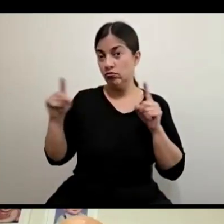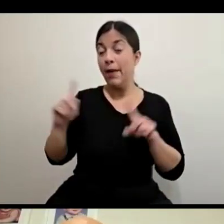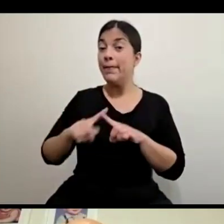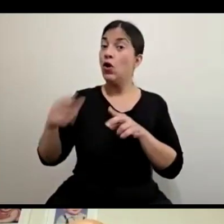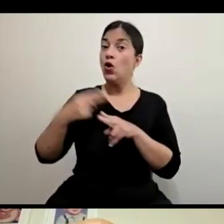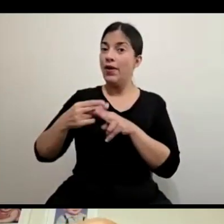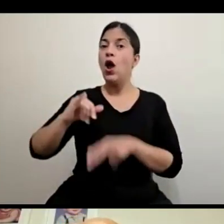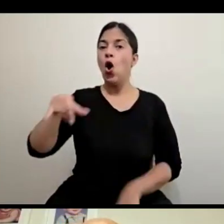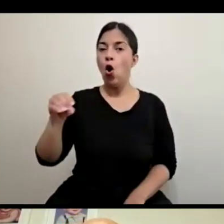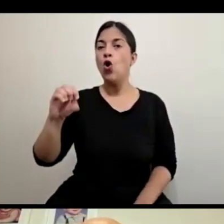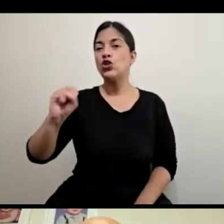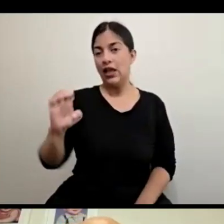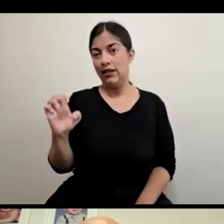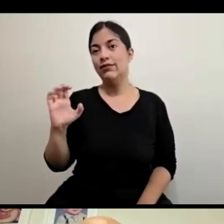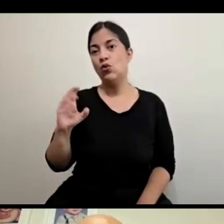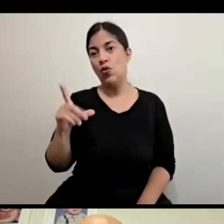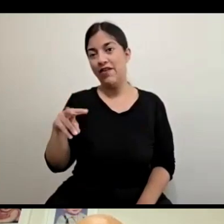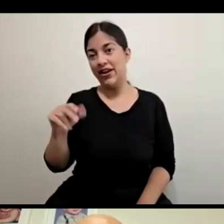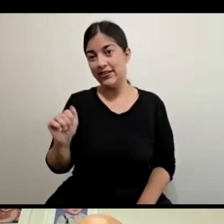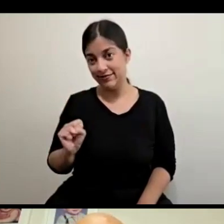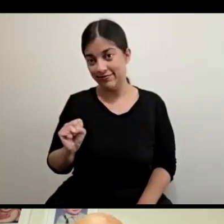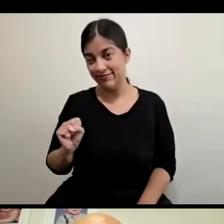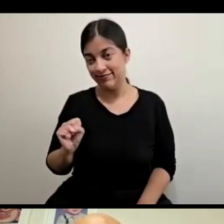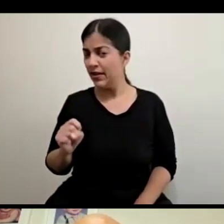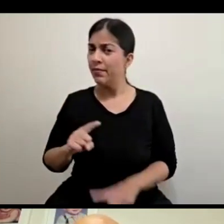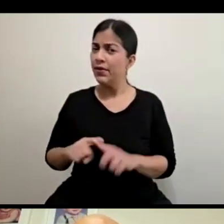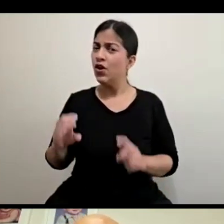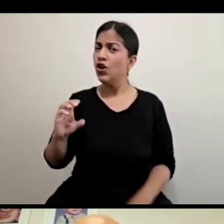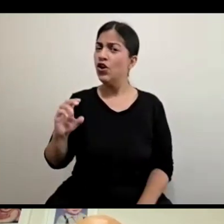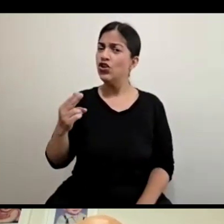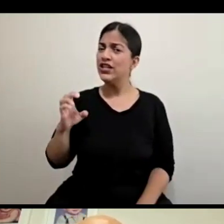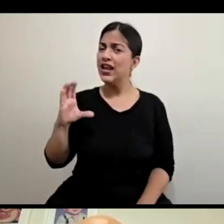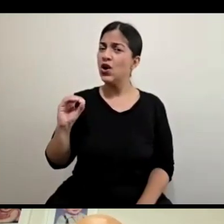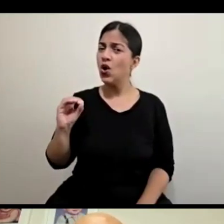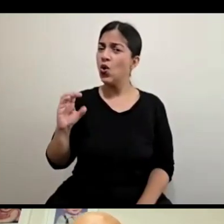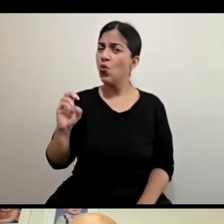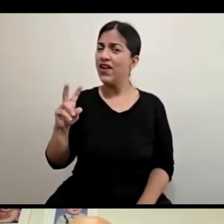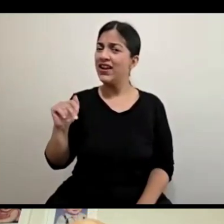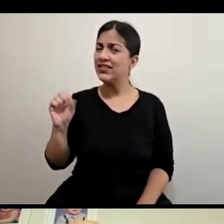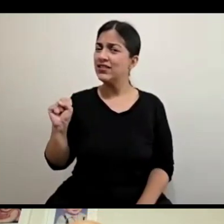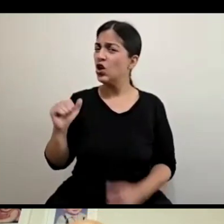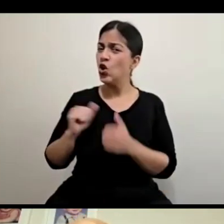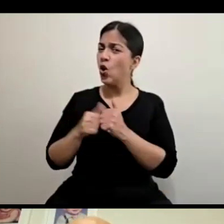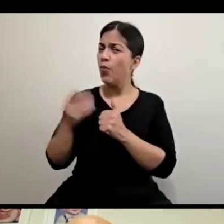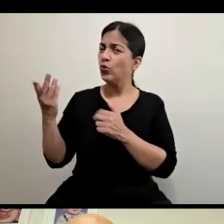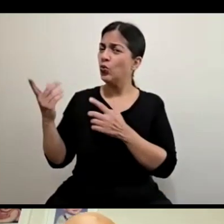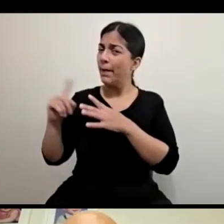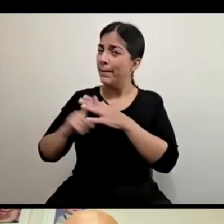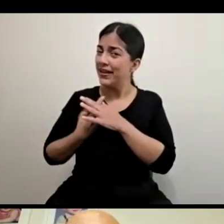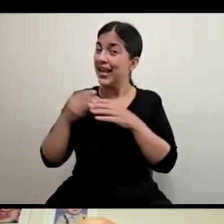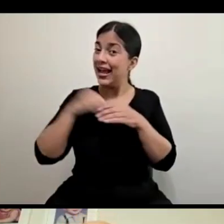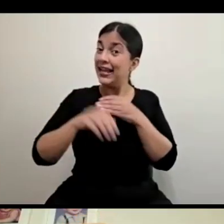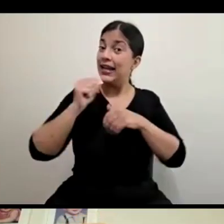¿verdad? Viene de... Sí. Pero Checo Cuevas, ¿cómo comienza Checo en las